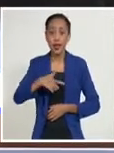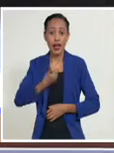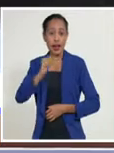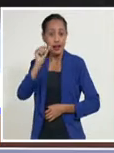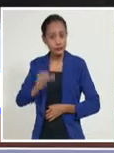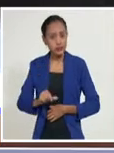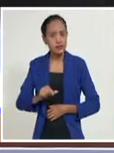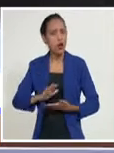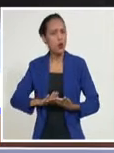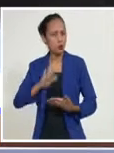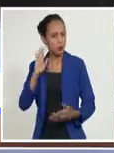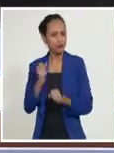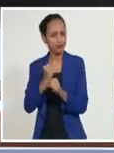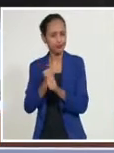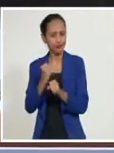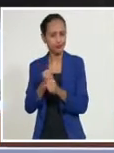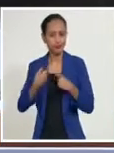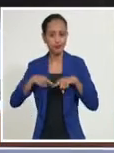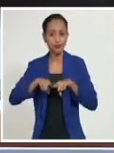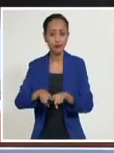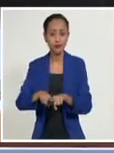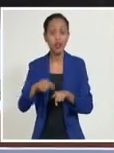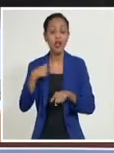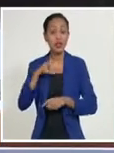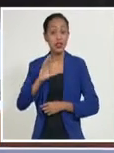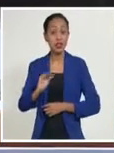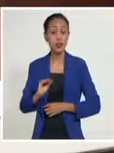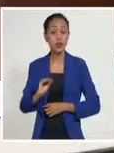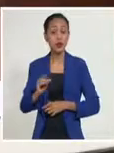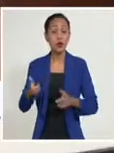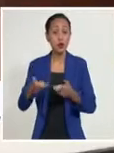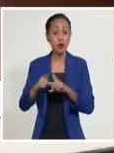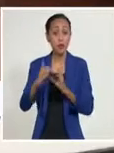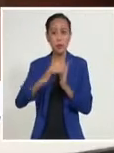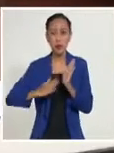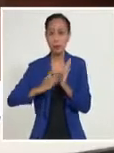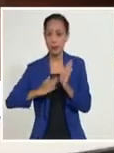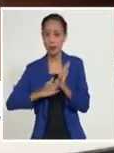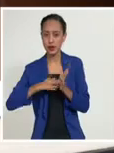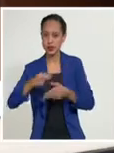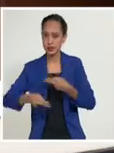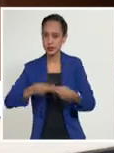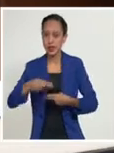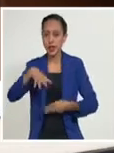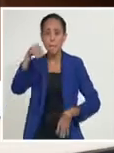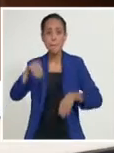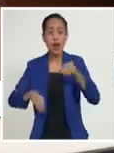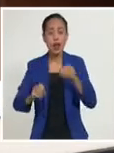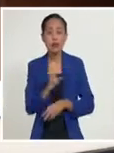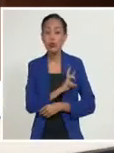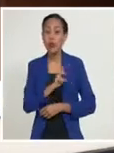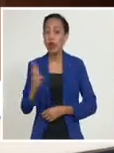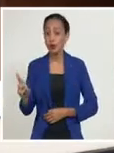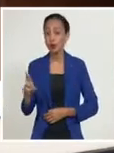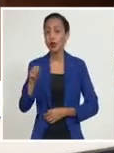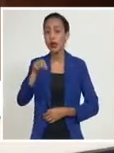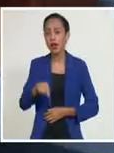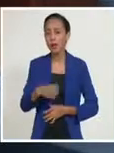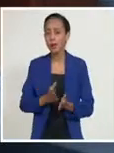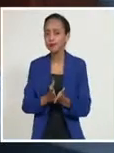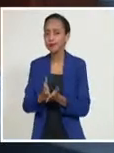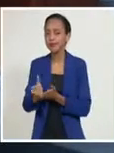están comprometidos así lo expresaron en el encuentro mensual que se realiza en el palacio de la revolución para dar